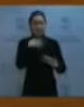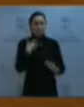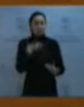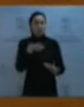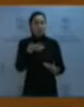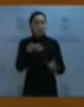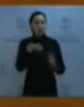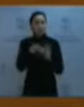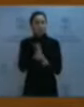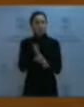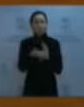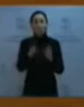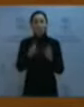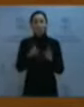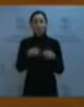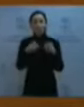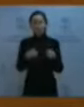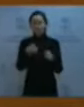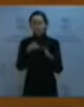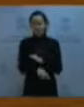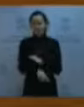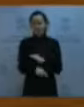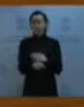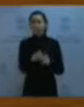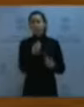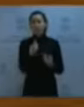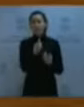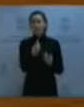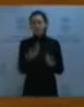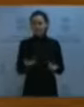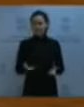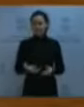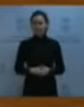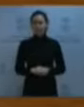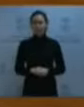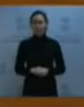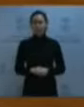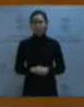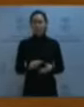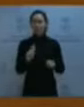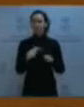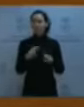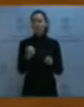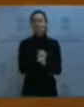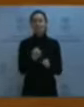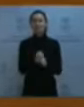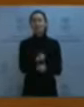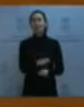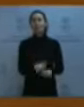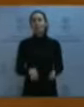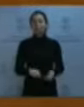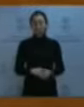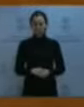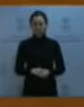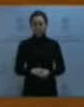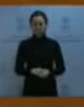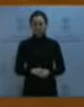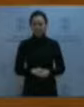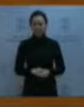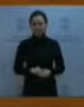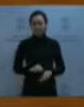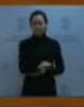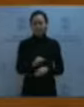Decíamos que echábamos de menos reformas en profundidad. La primera reforma que echamos en profundidad de menos es en las políticas de empleo. Siguen ustedes